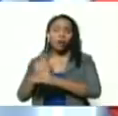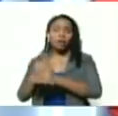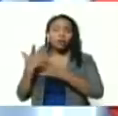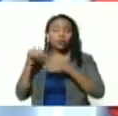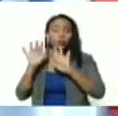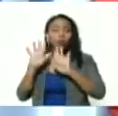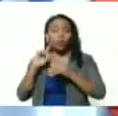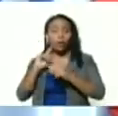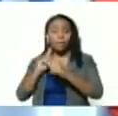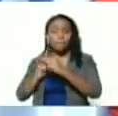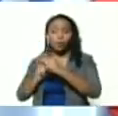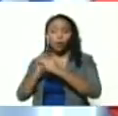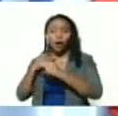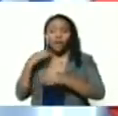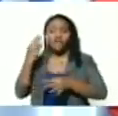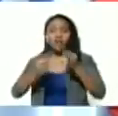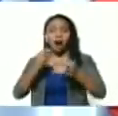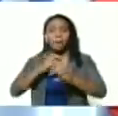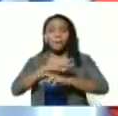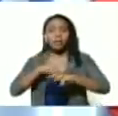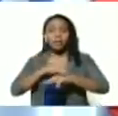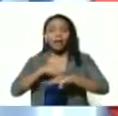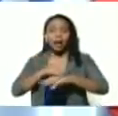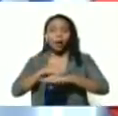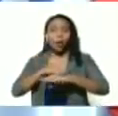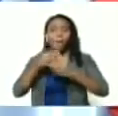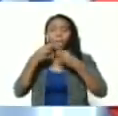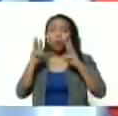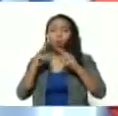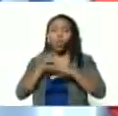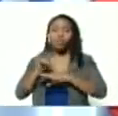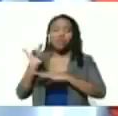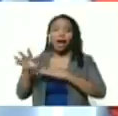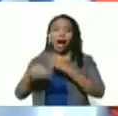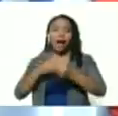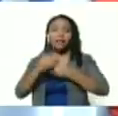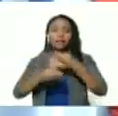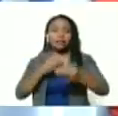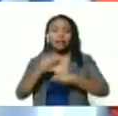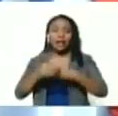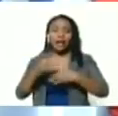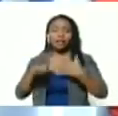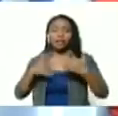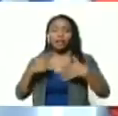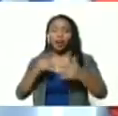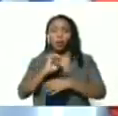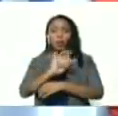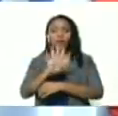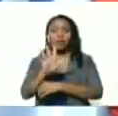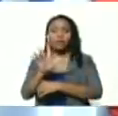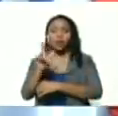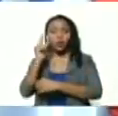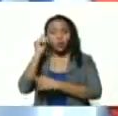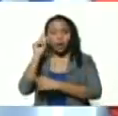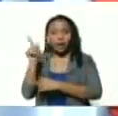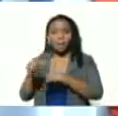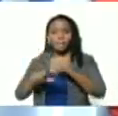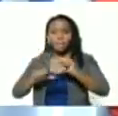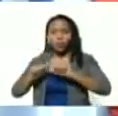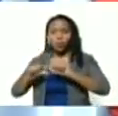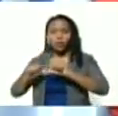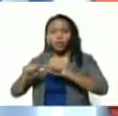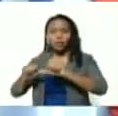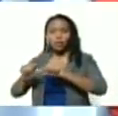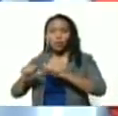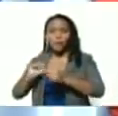que hemos detectado: el fiscal del Ministerio Público deja de emitir un acto conclusivo a los 45 días en un procedimiento